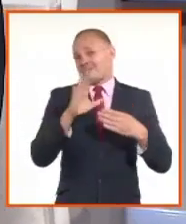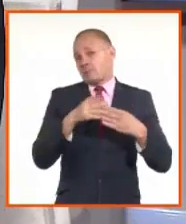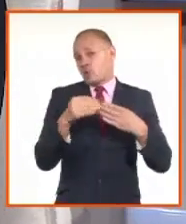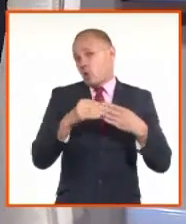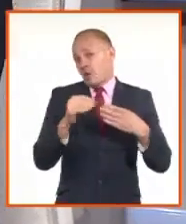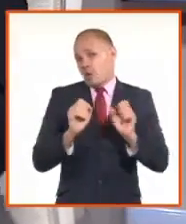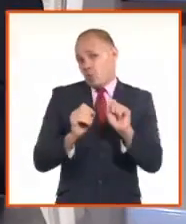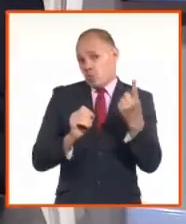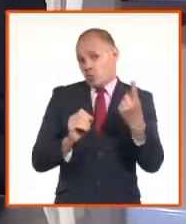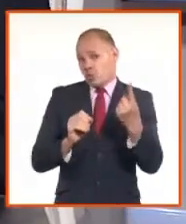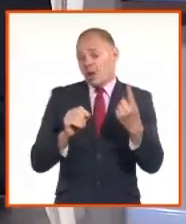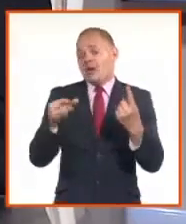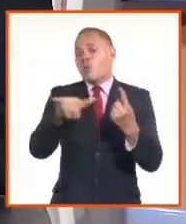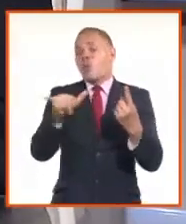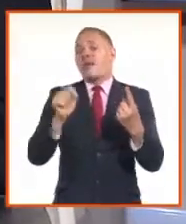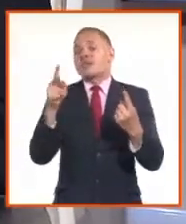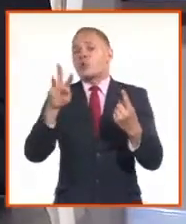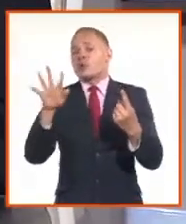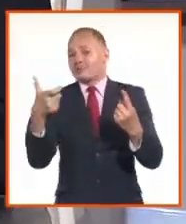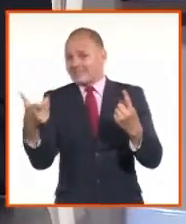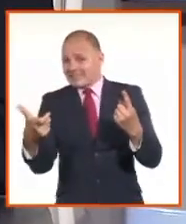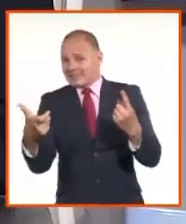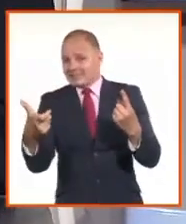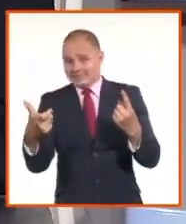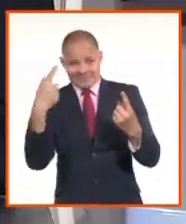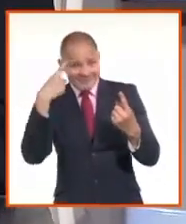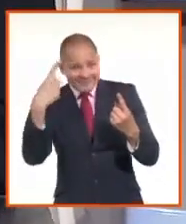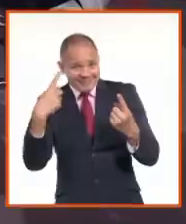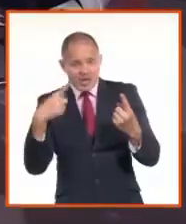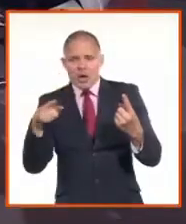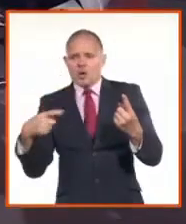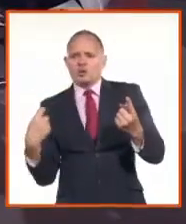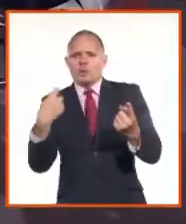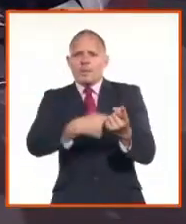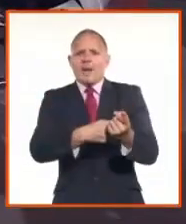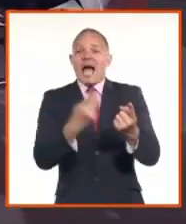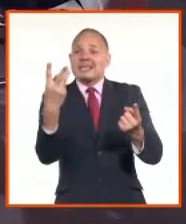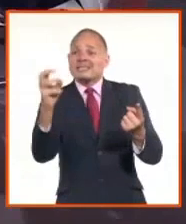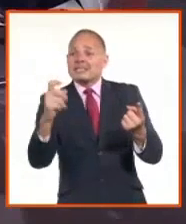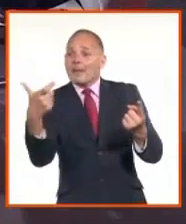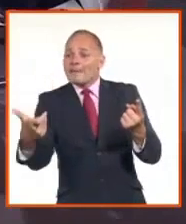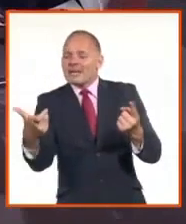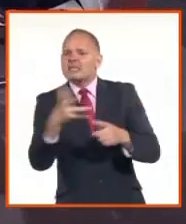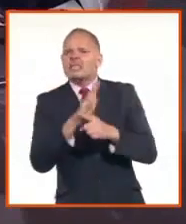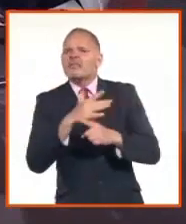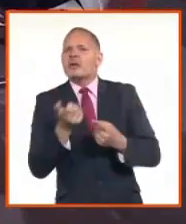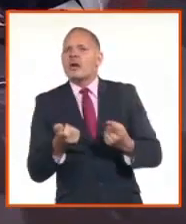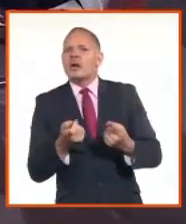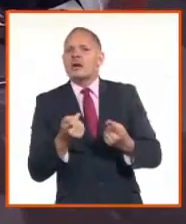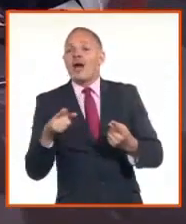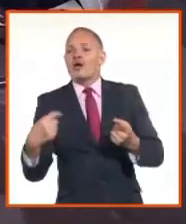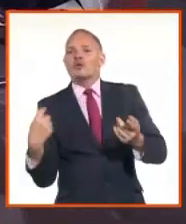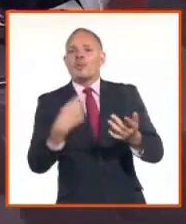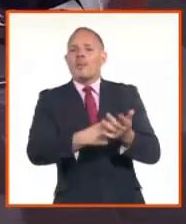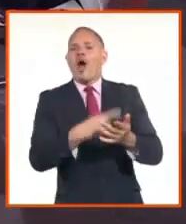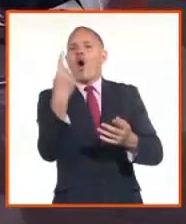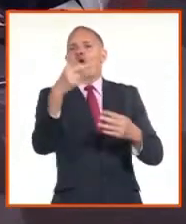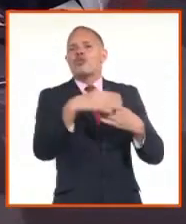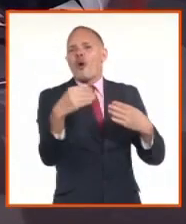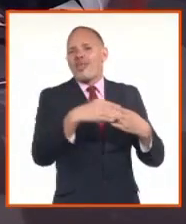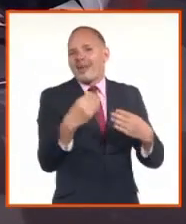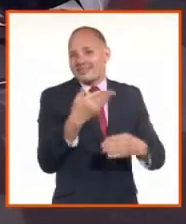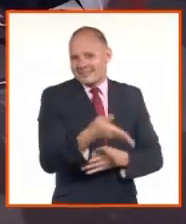euros en dólares estoy hablando si lo mides ahora con 21 dólares recibió 110 pesos bueno ese es